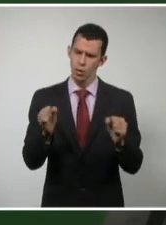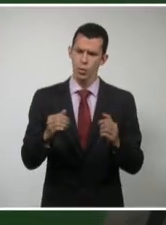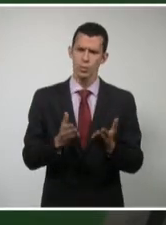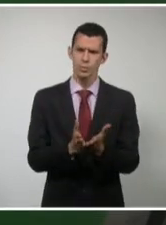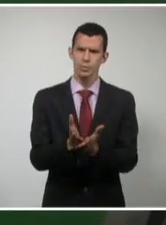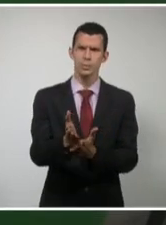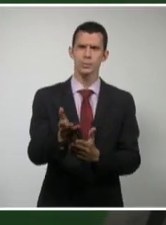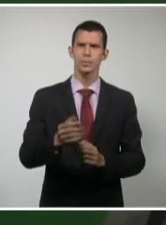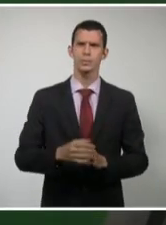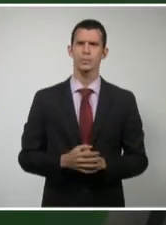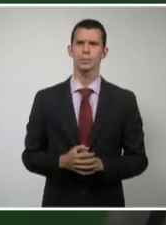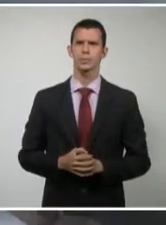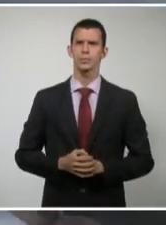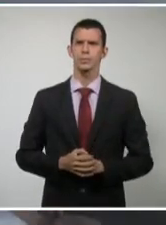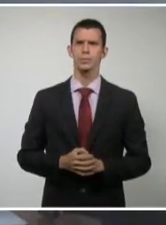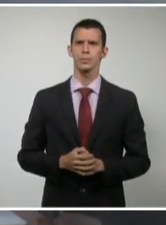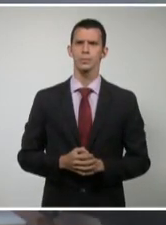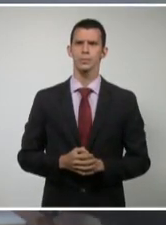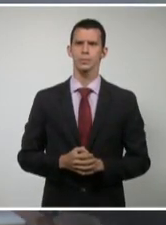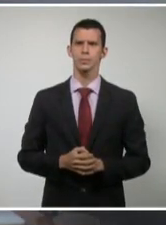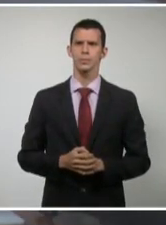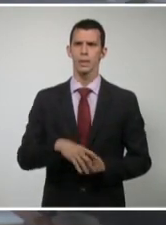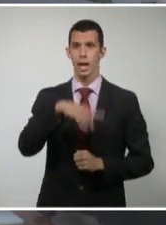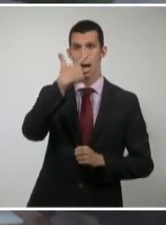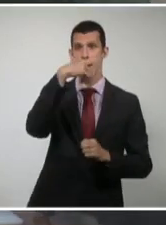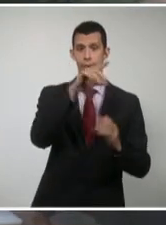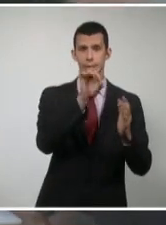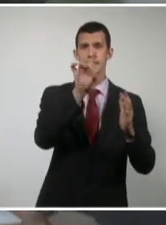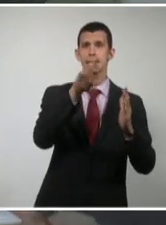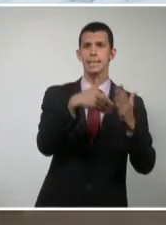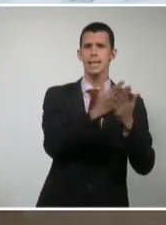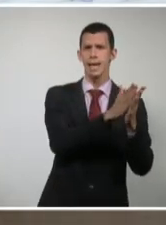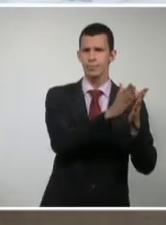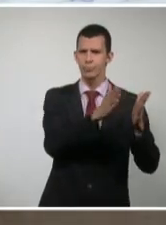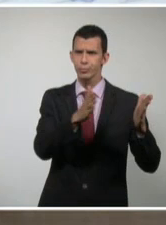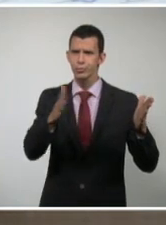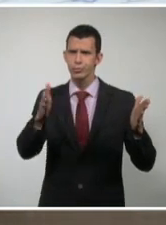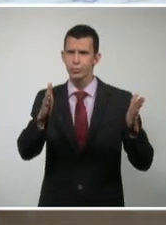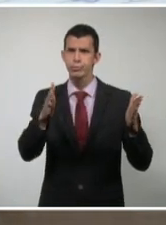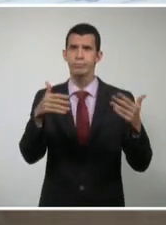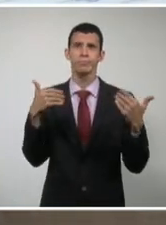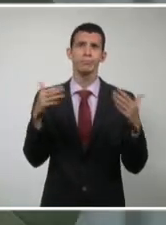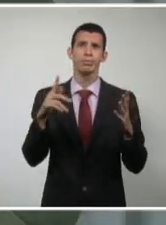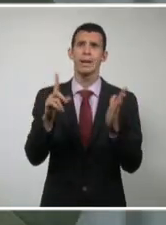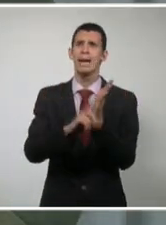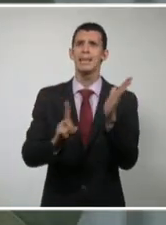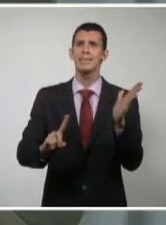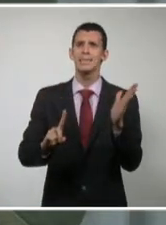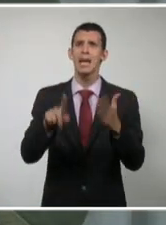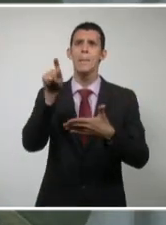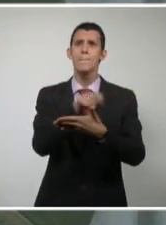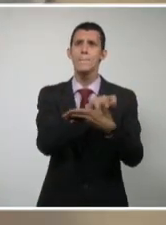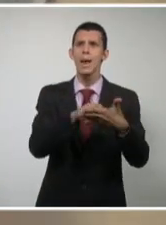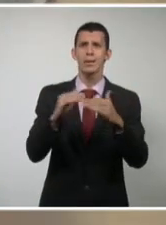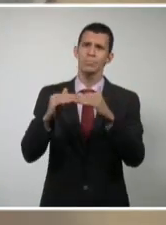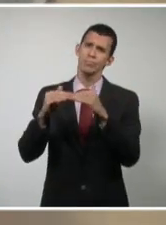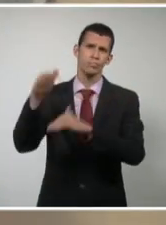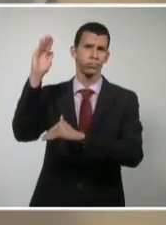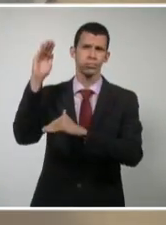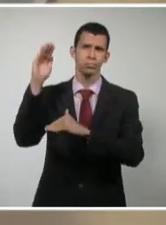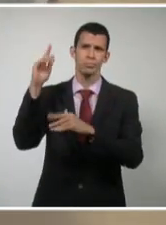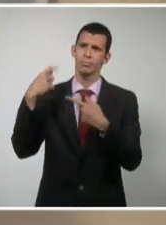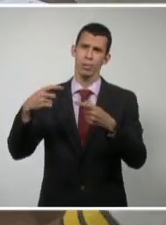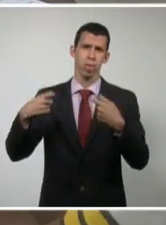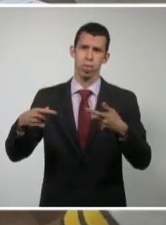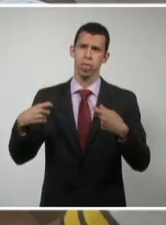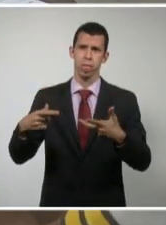empresa procesamiento. Durante la primera quincena de abril se derrocharon más de 3.500 megawatts por encima del plan de la etapa, lo que obliga al país